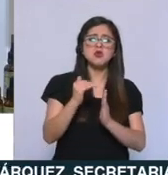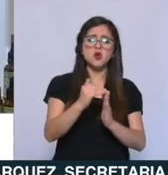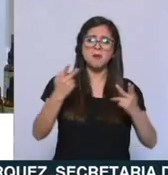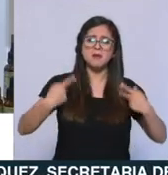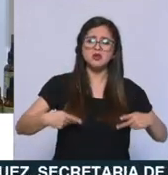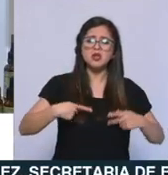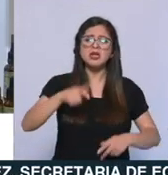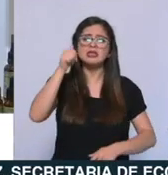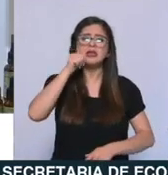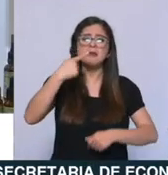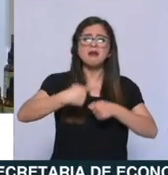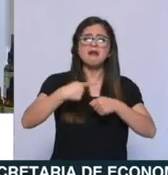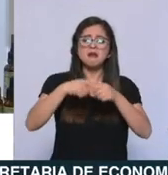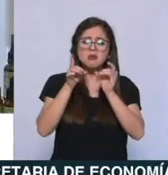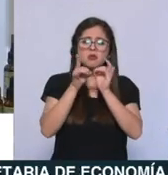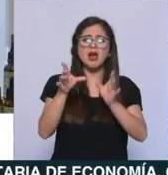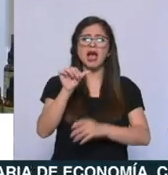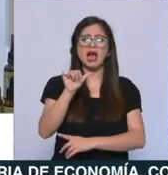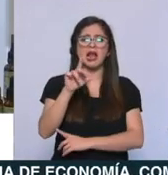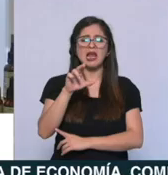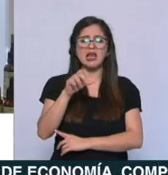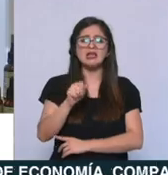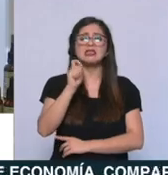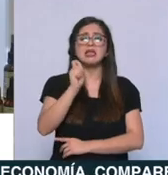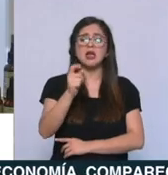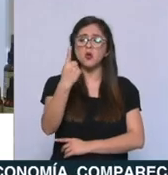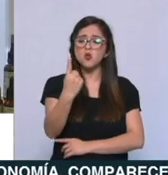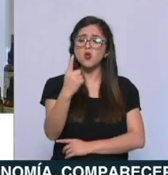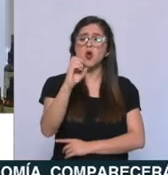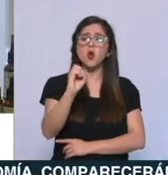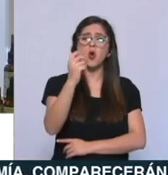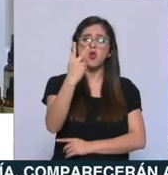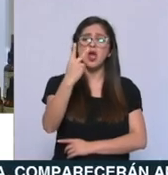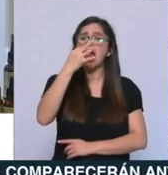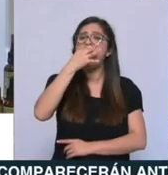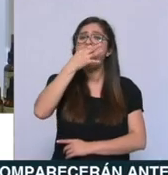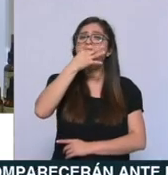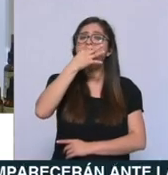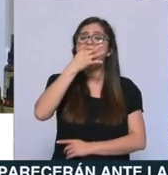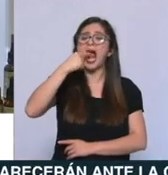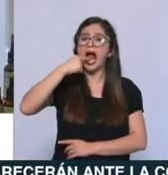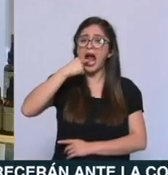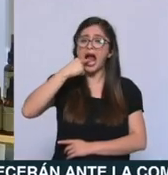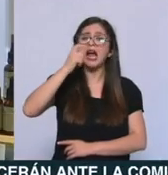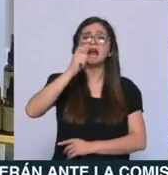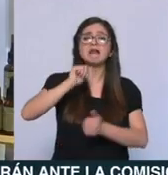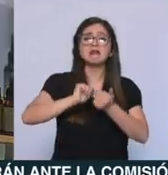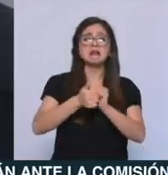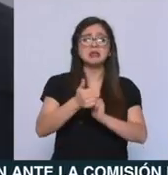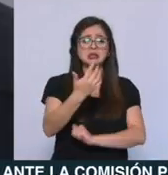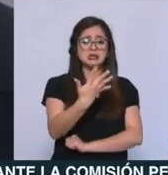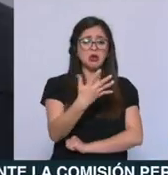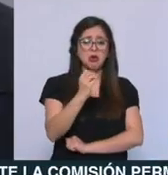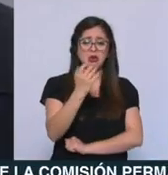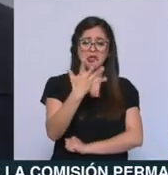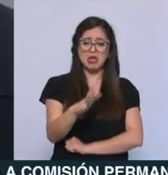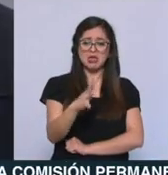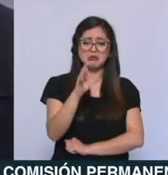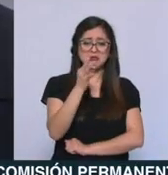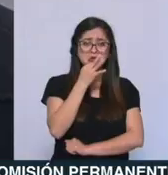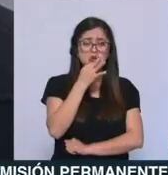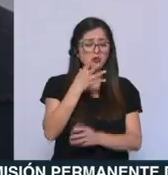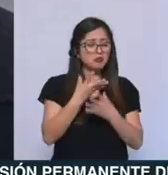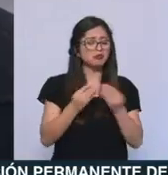orégano, con solo una gota o 2 gotas debajo de la lengua, un problema de alergias desaparece a los 5 o 10 minutos. Antonio